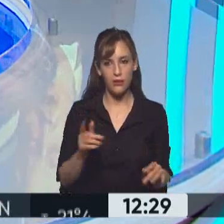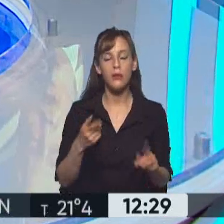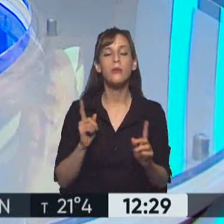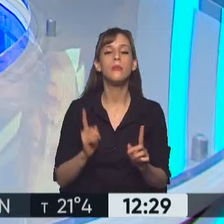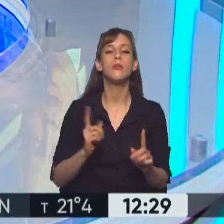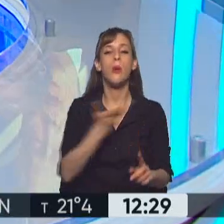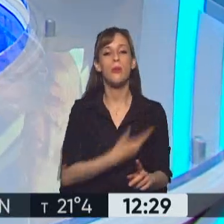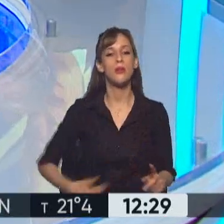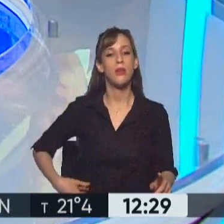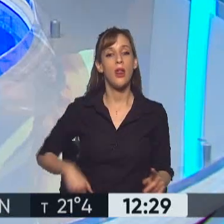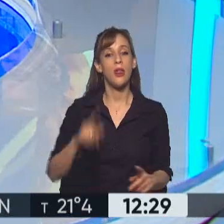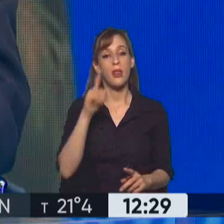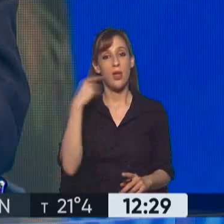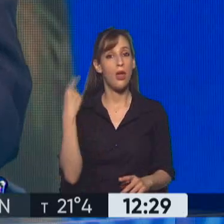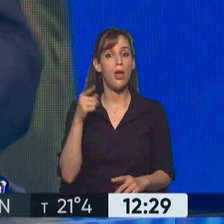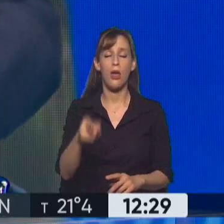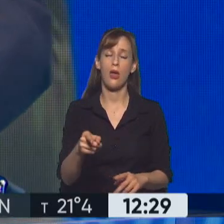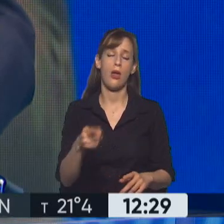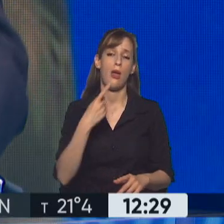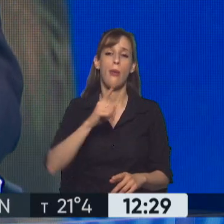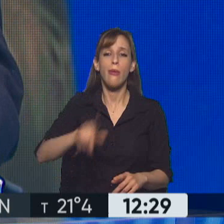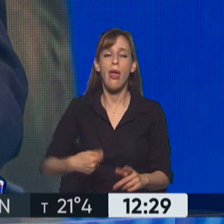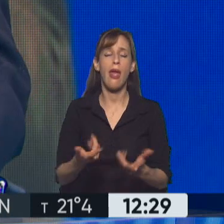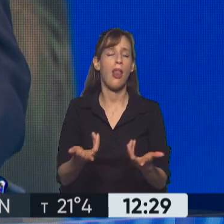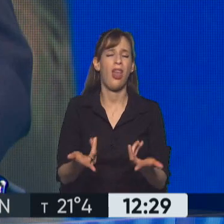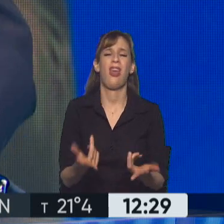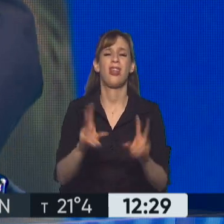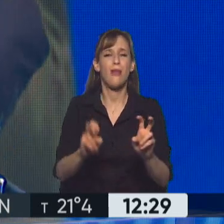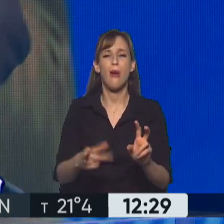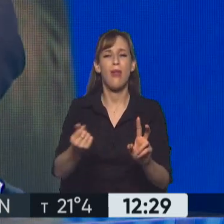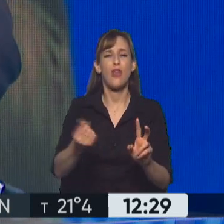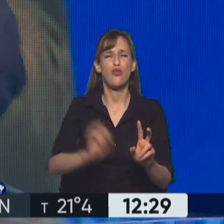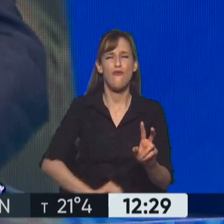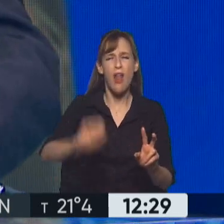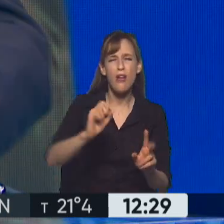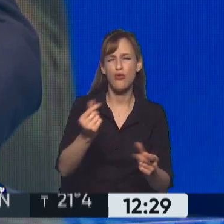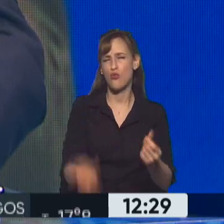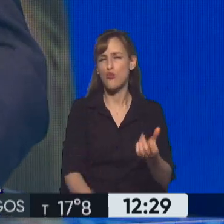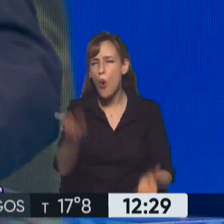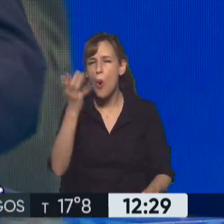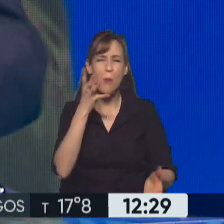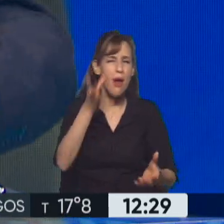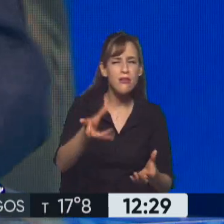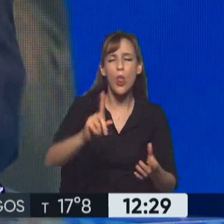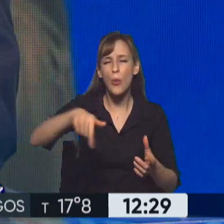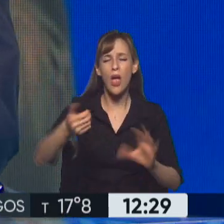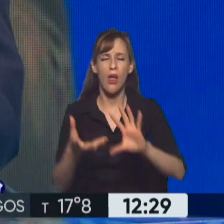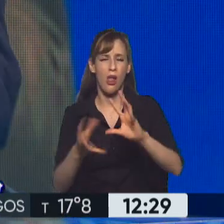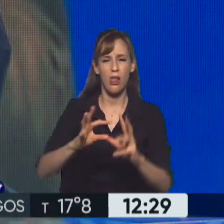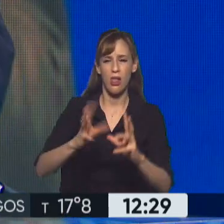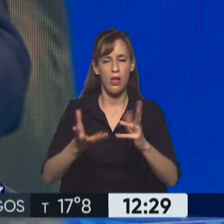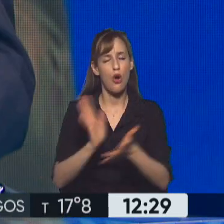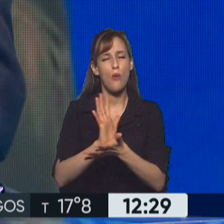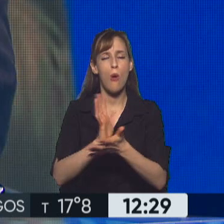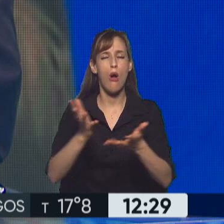el presidente todos los desequilibrios que genera esto y sobre todo los inconvenientes que hay por la inflación para que tengamos